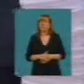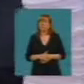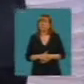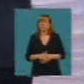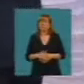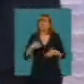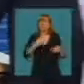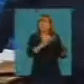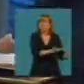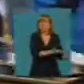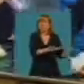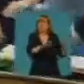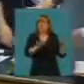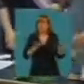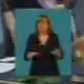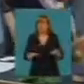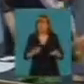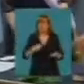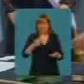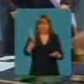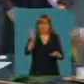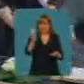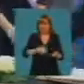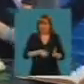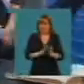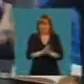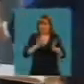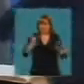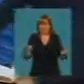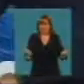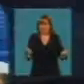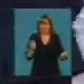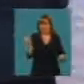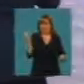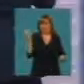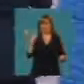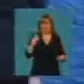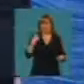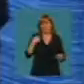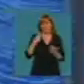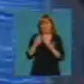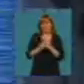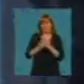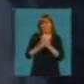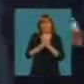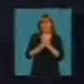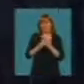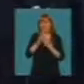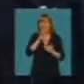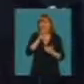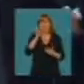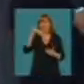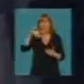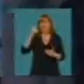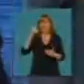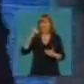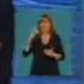Invitamos a realizar la firma del acta de designación al Ministro de Trabajo,